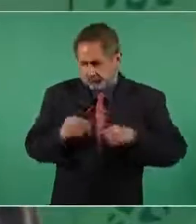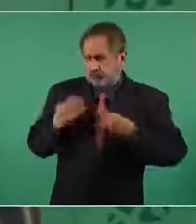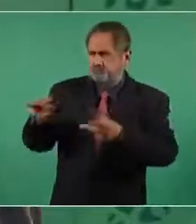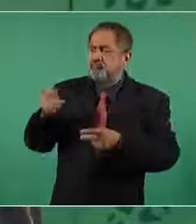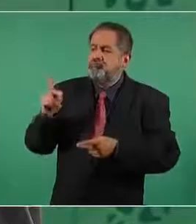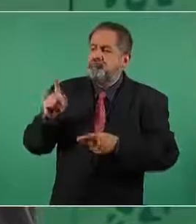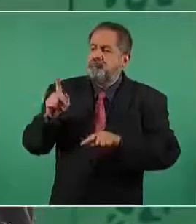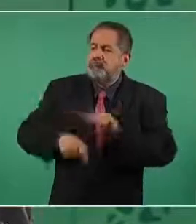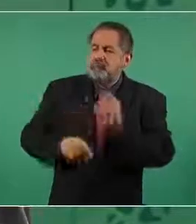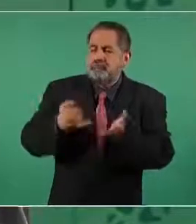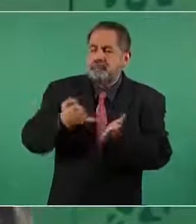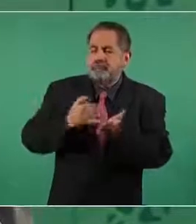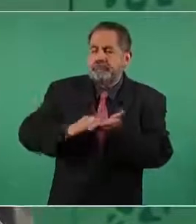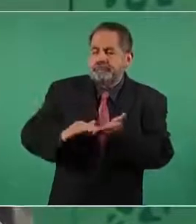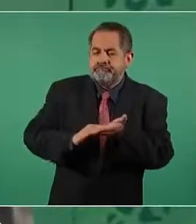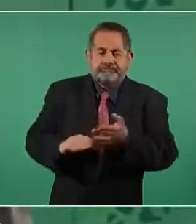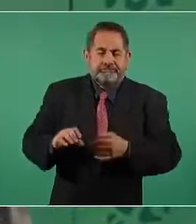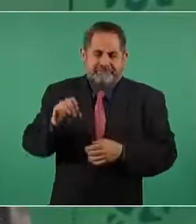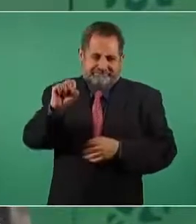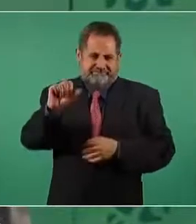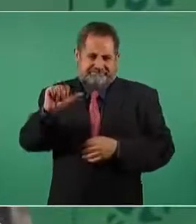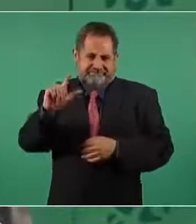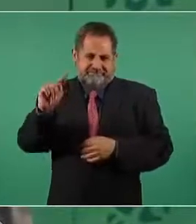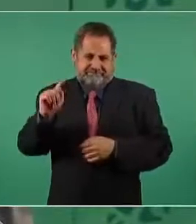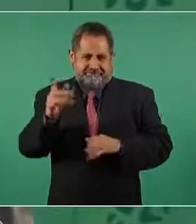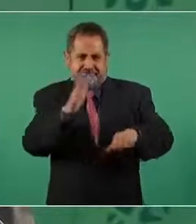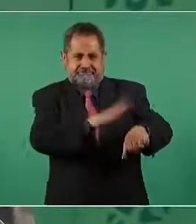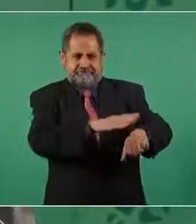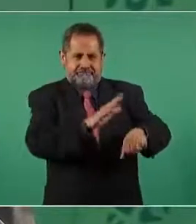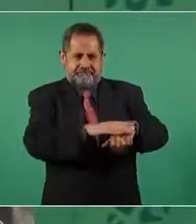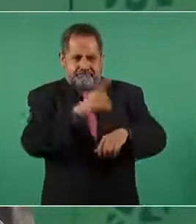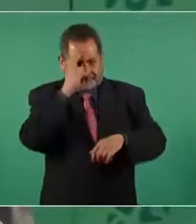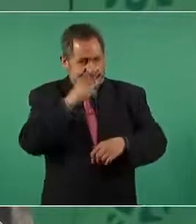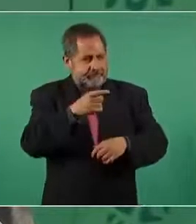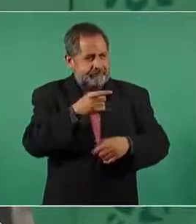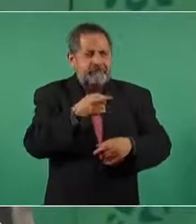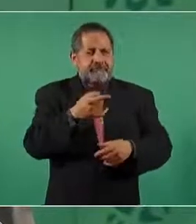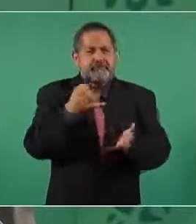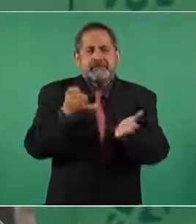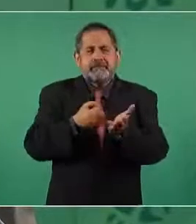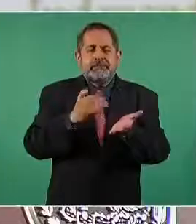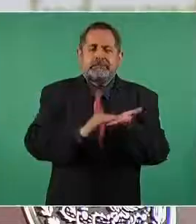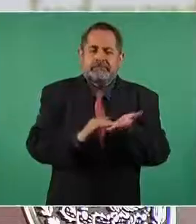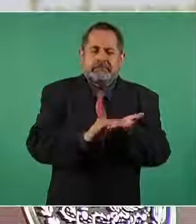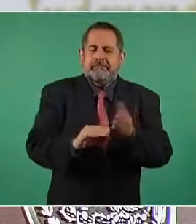fiscal, que el SAT les condonara unos impuestos,